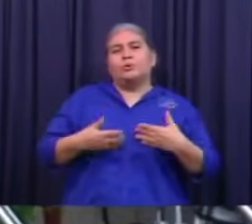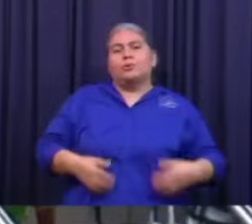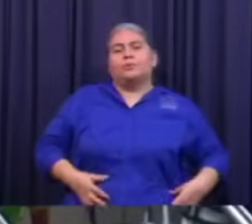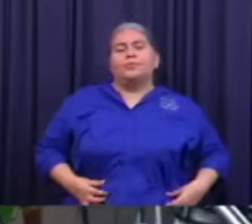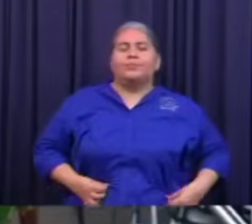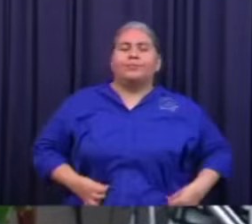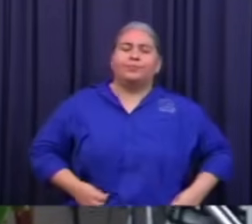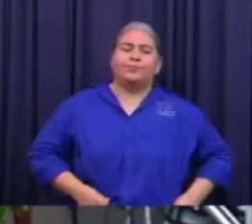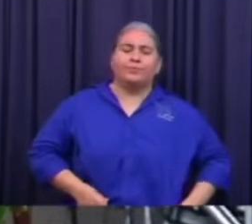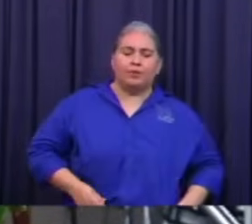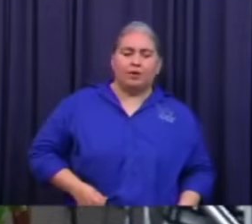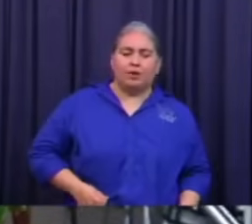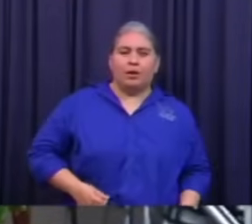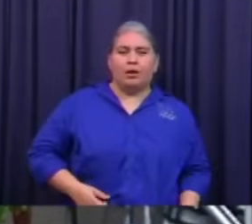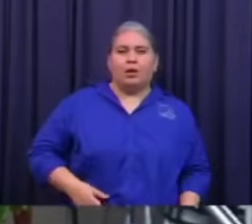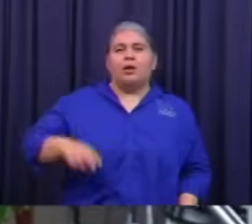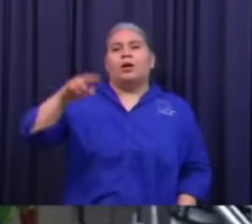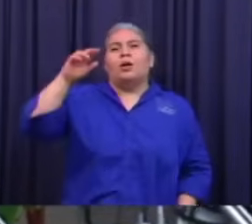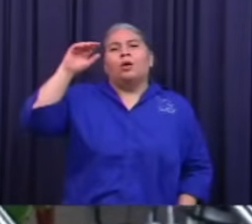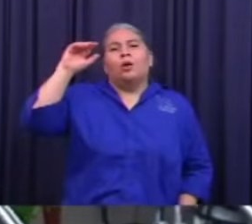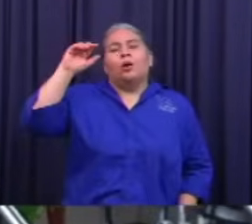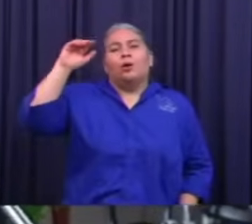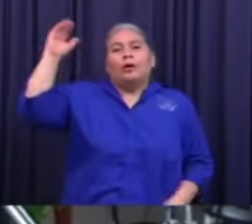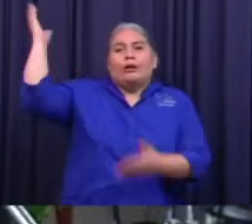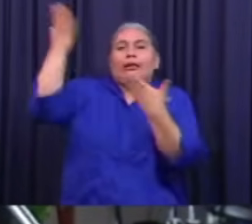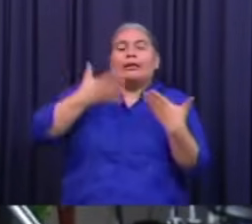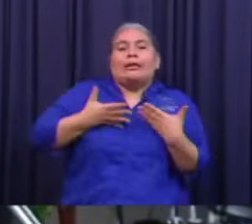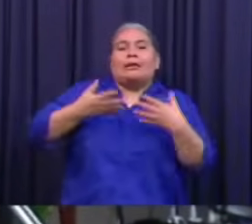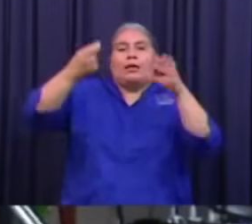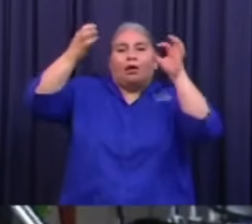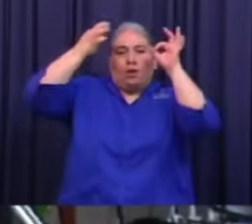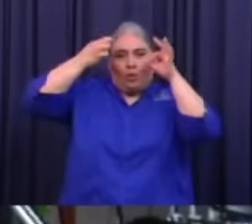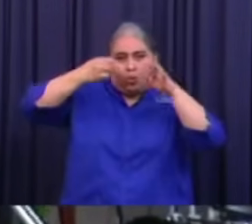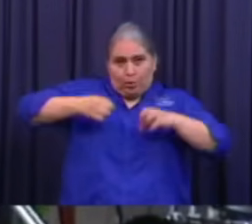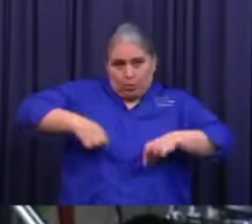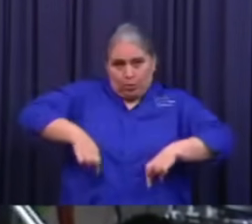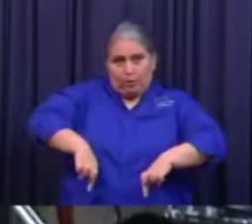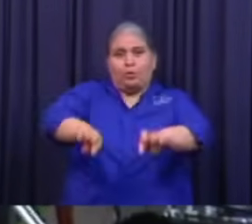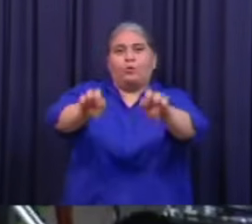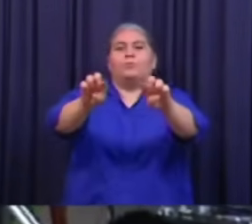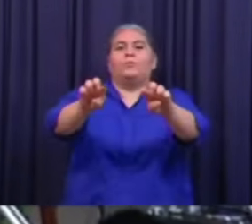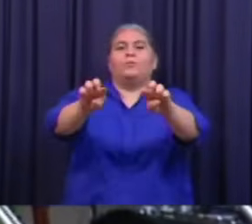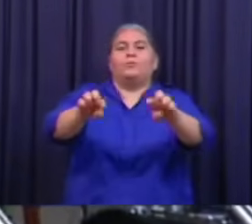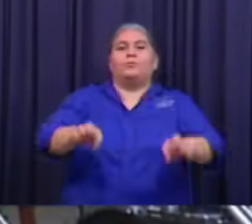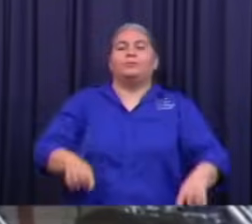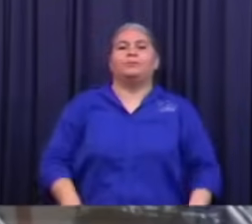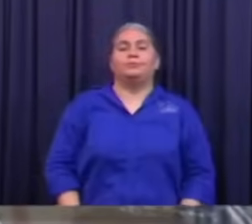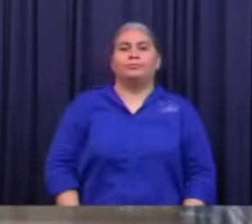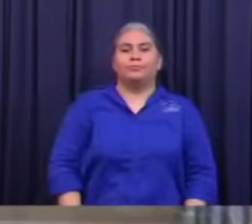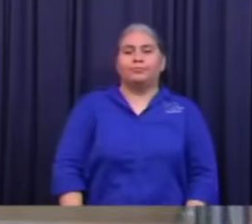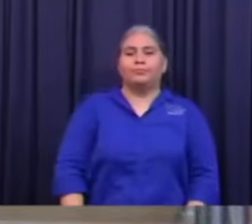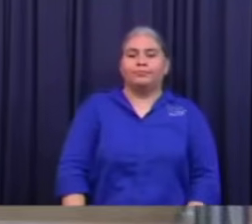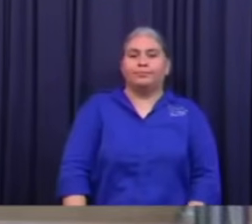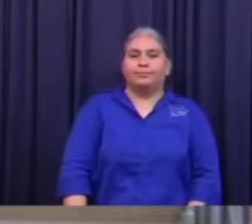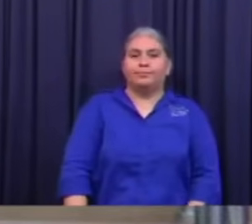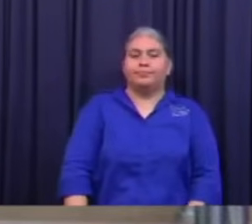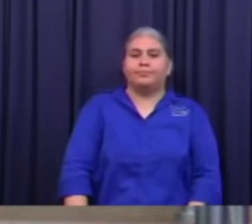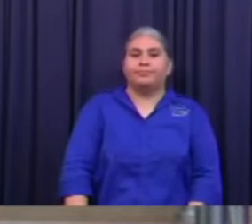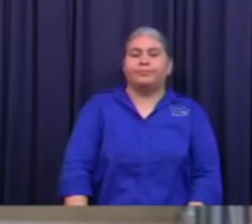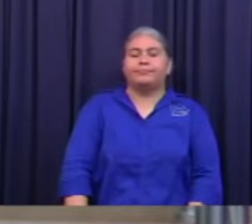su vida dele un aplauso al rey Lo siento usted así como algo incrédulo pero eso pasa